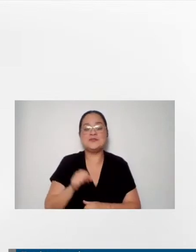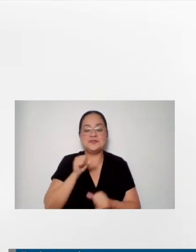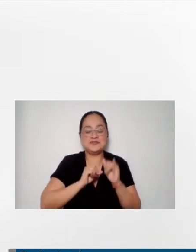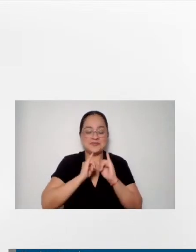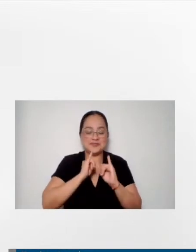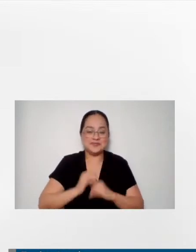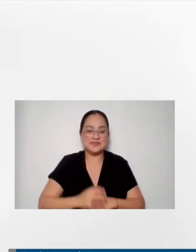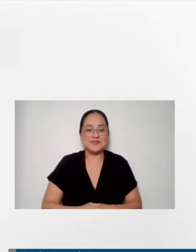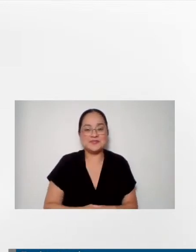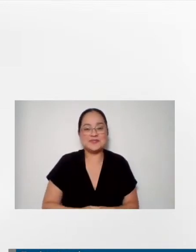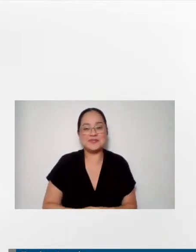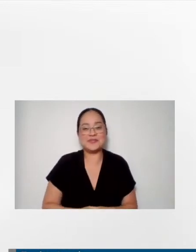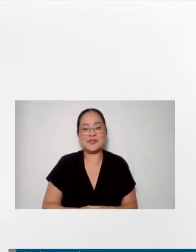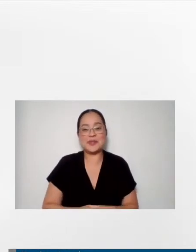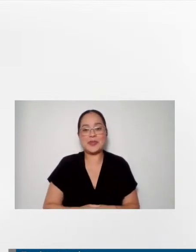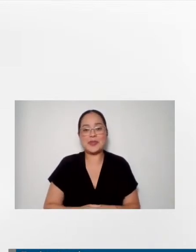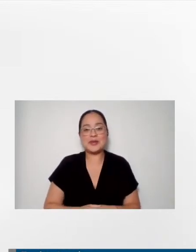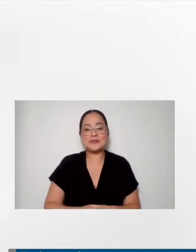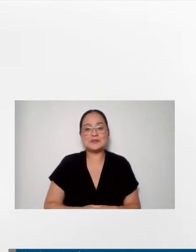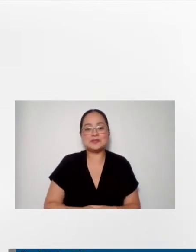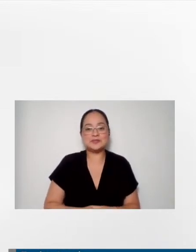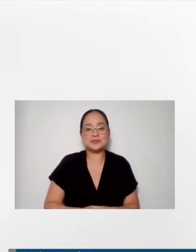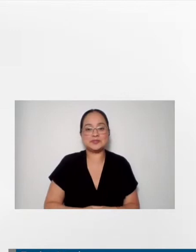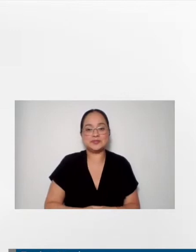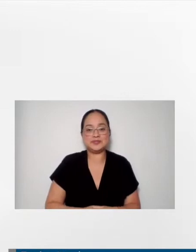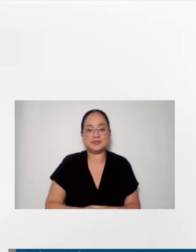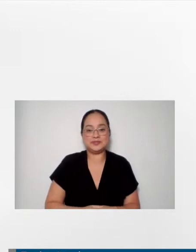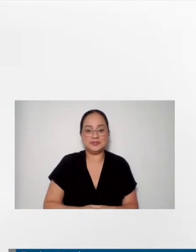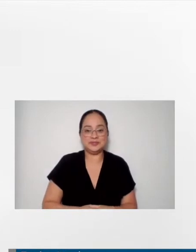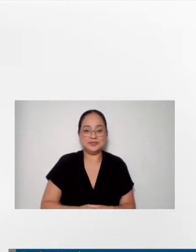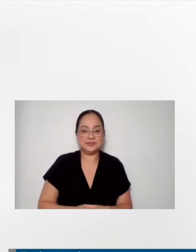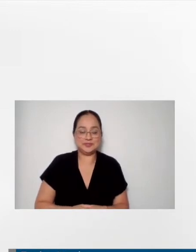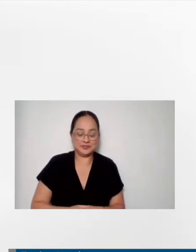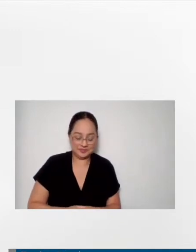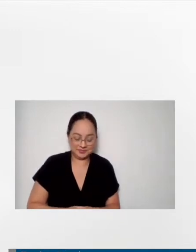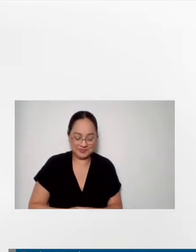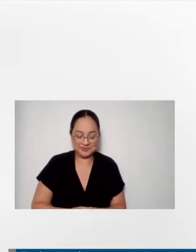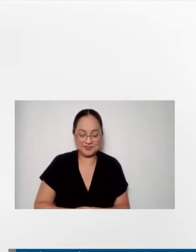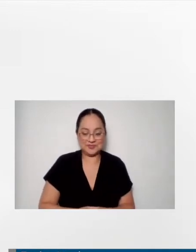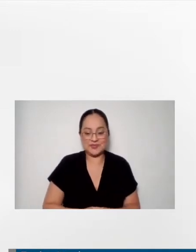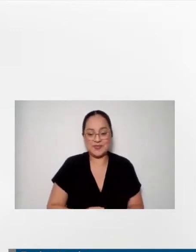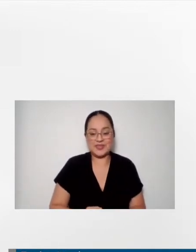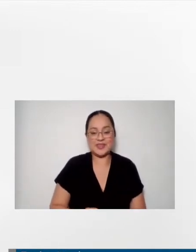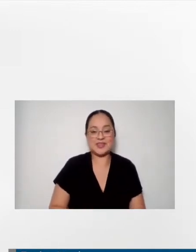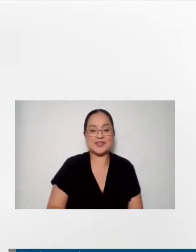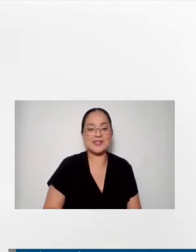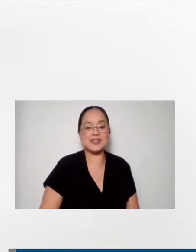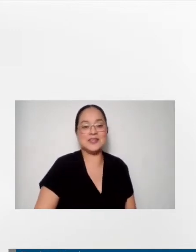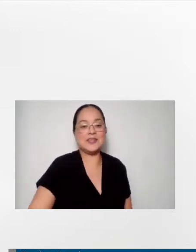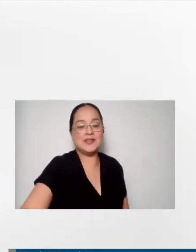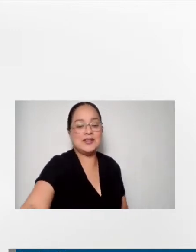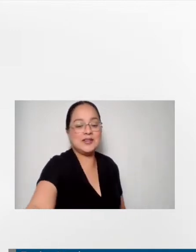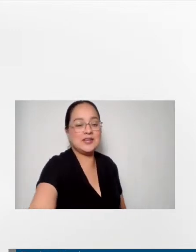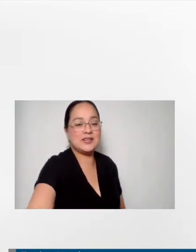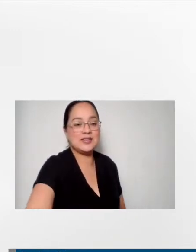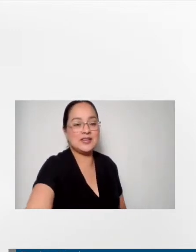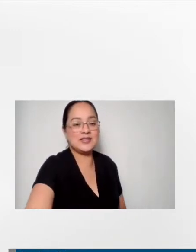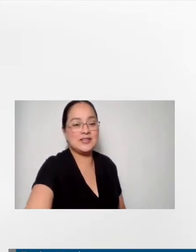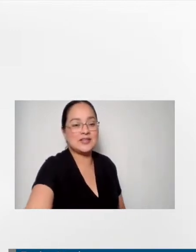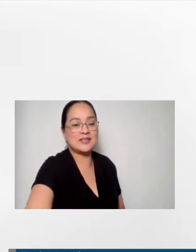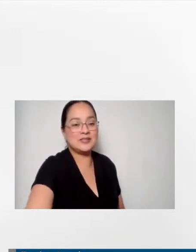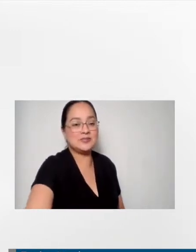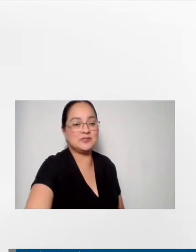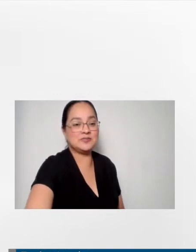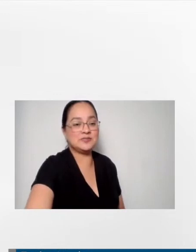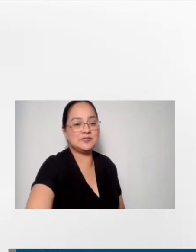Entonces, ¿de qué manera la vía penal garantiza los alimentos, ¿no? O sea, yo creo que la pregunta